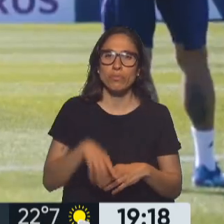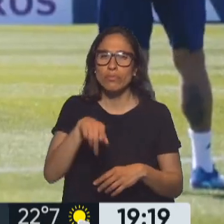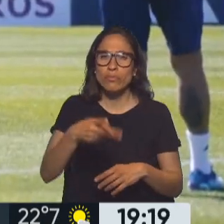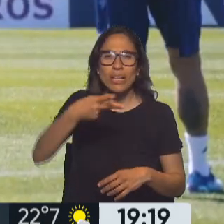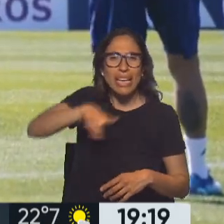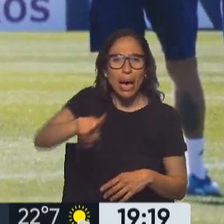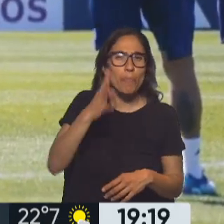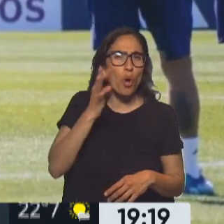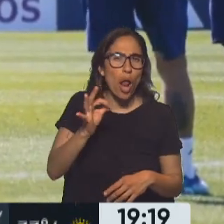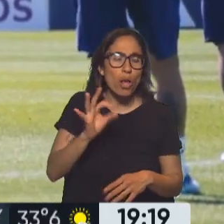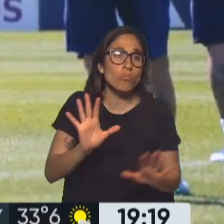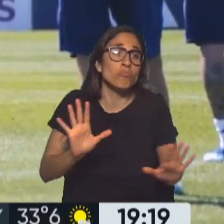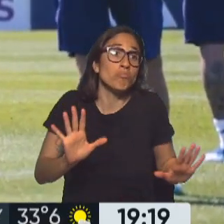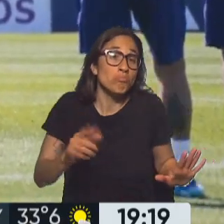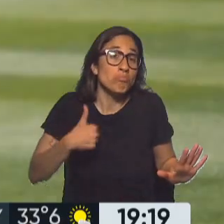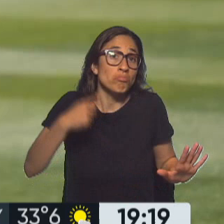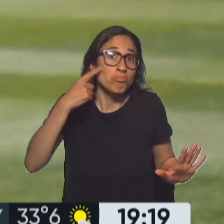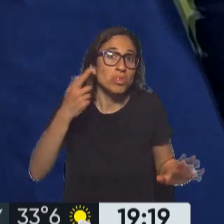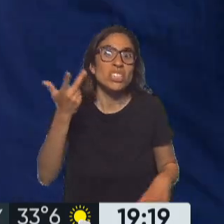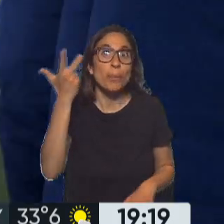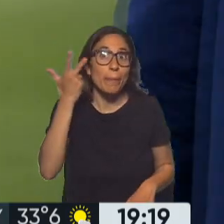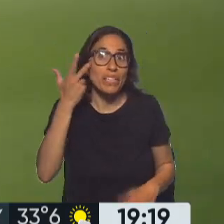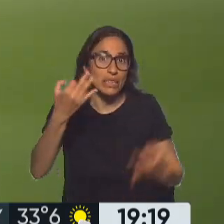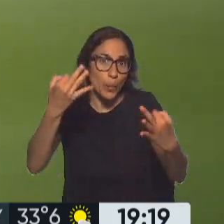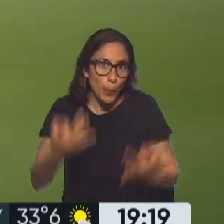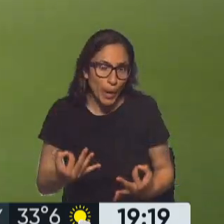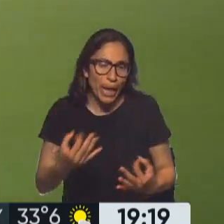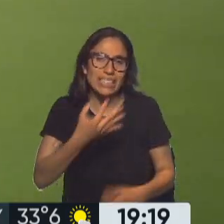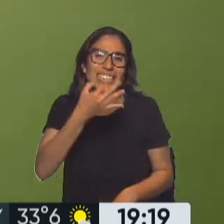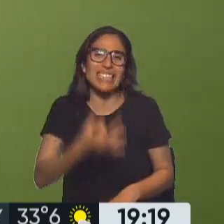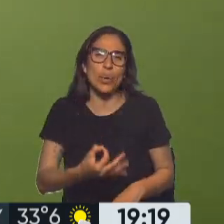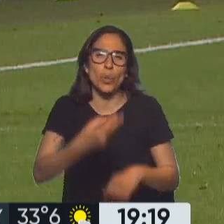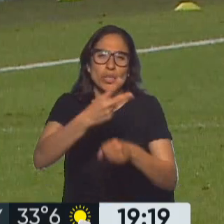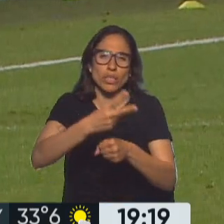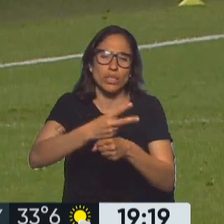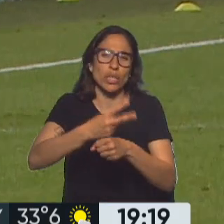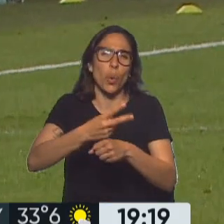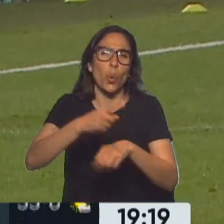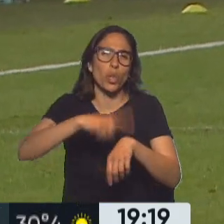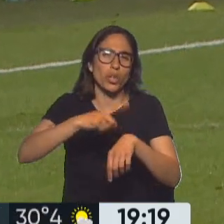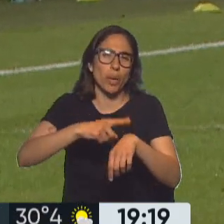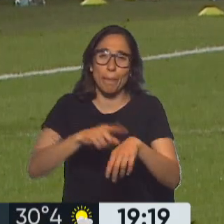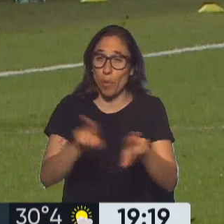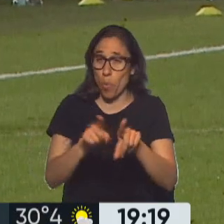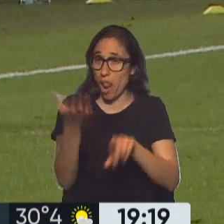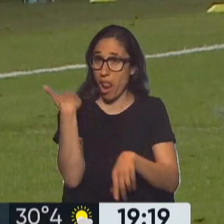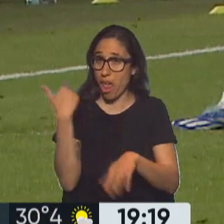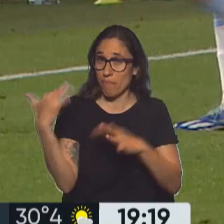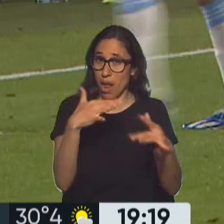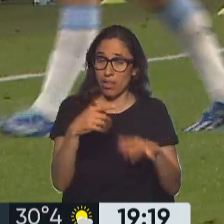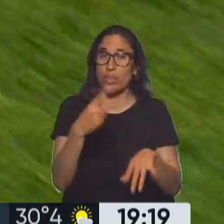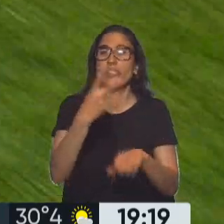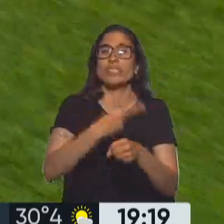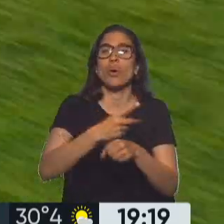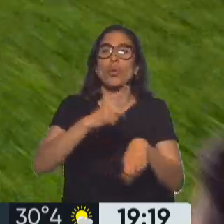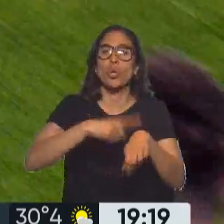otro día, que entró a los 10 minutos del segundo tiempo. Jugó, necesita ritmo, está claro, estuvo mucho tiempo parado para lo que él